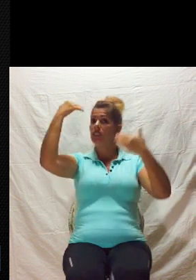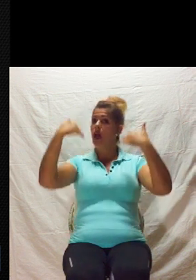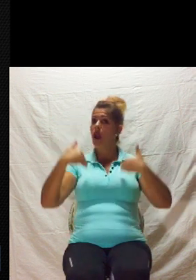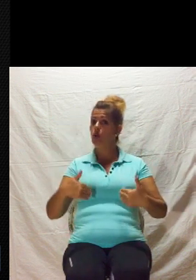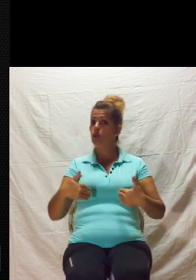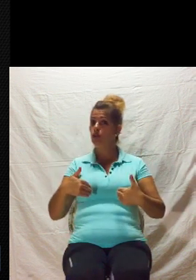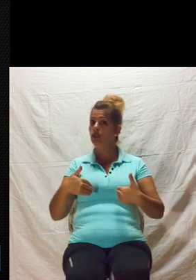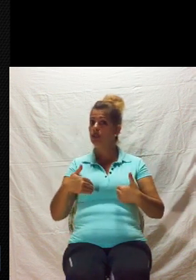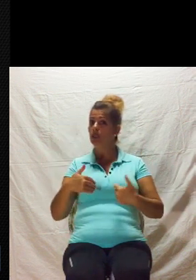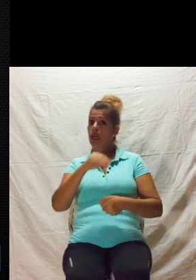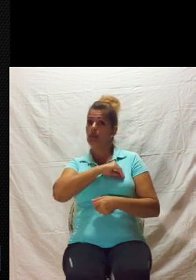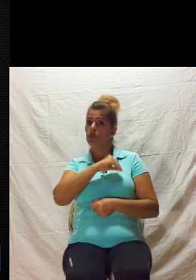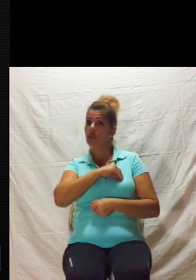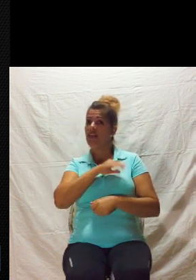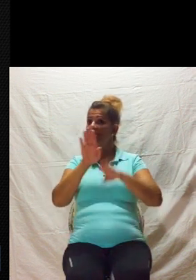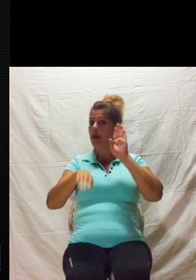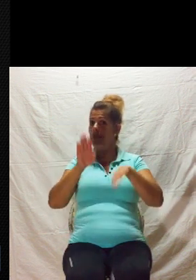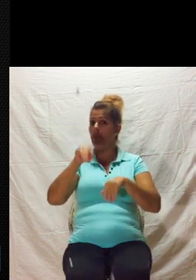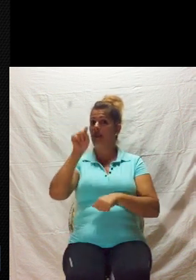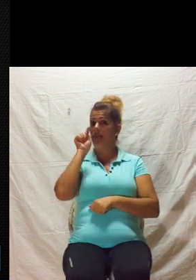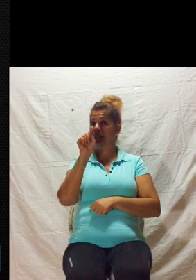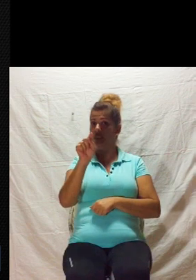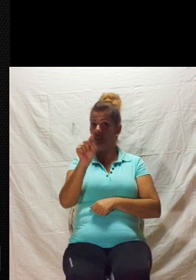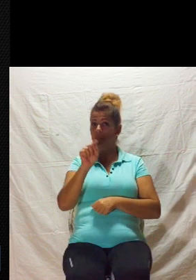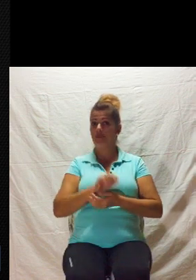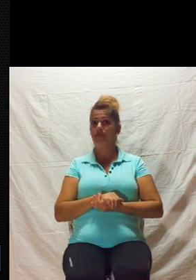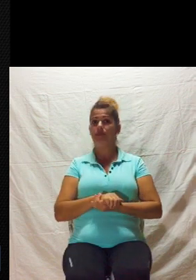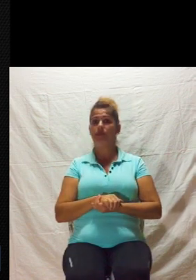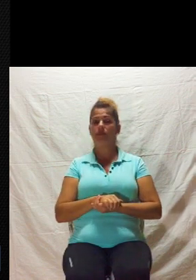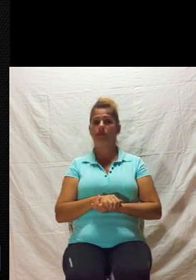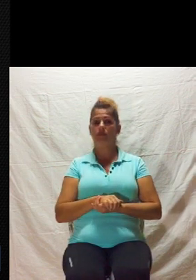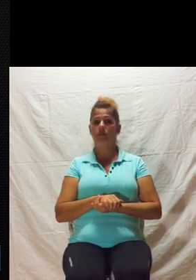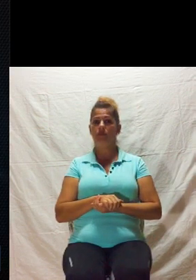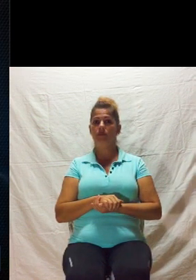Recuerda, tu salud emocional solo depende de ti.